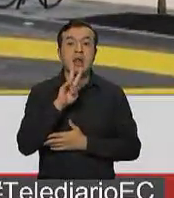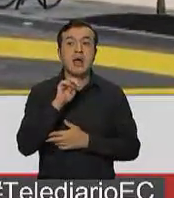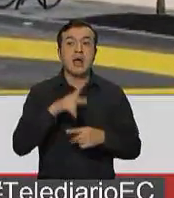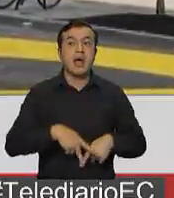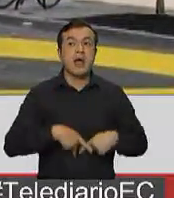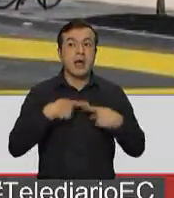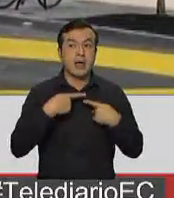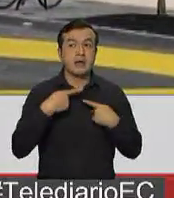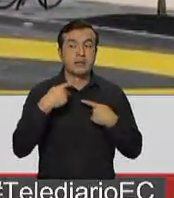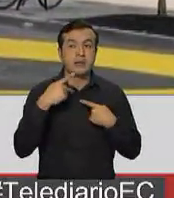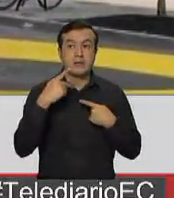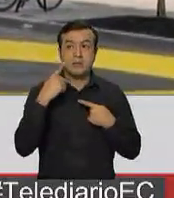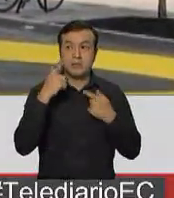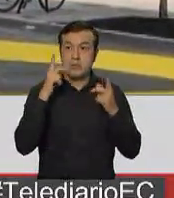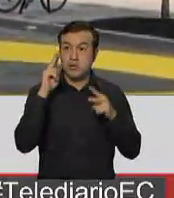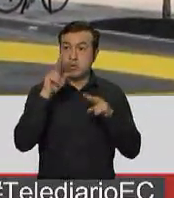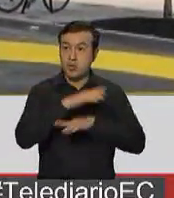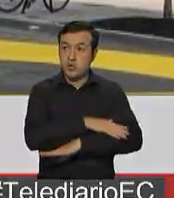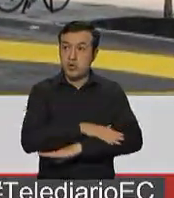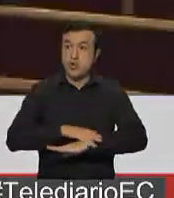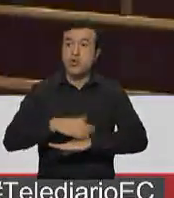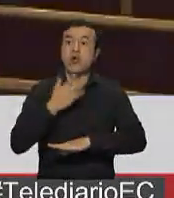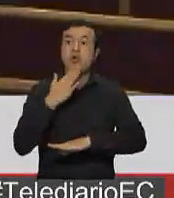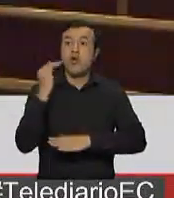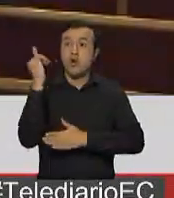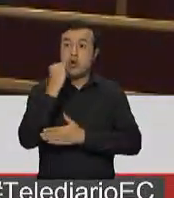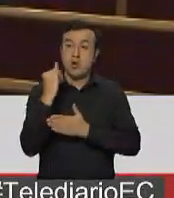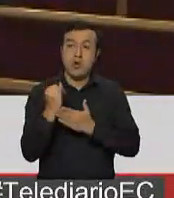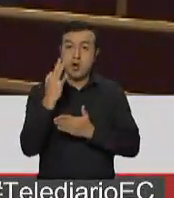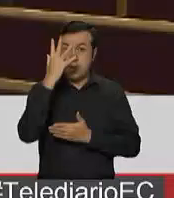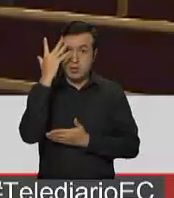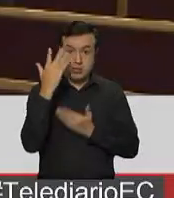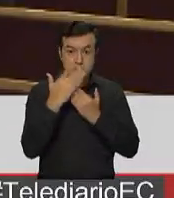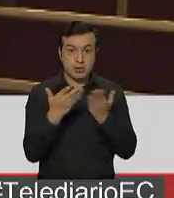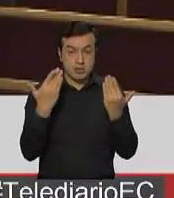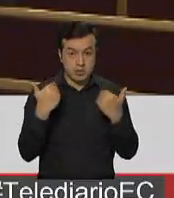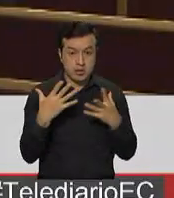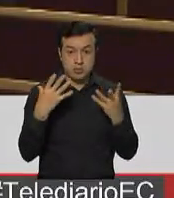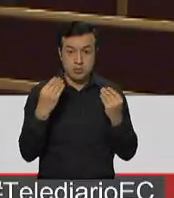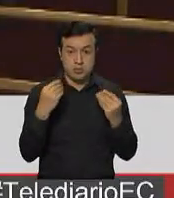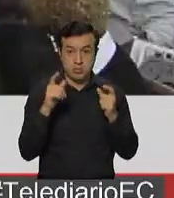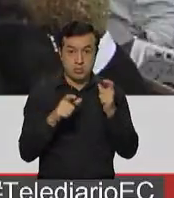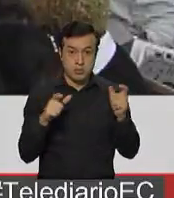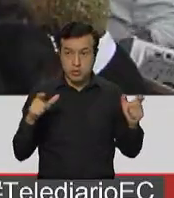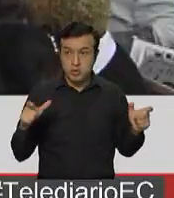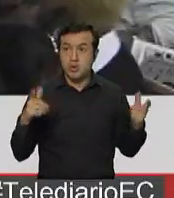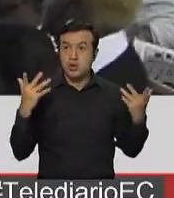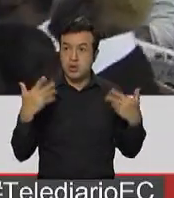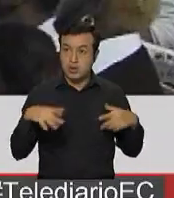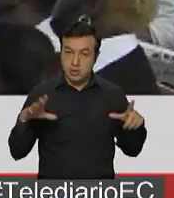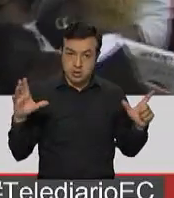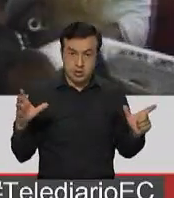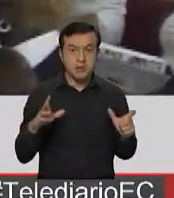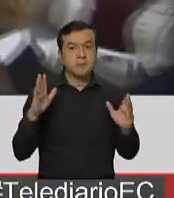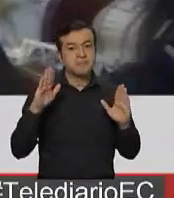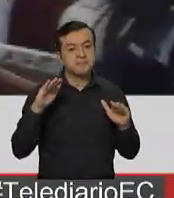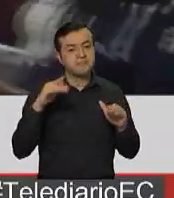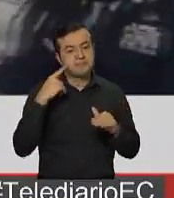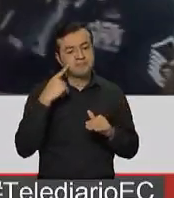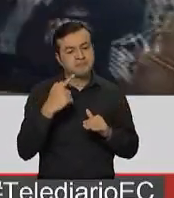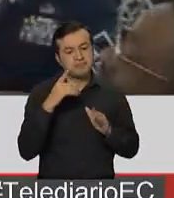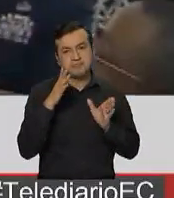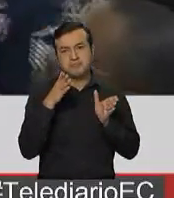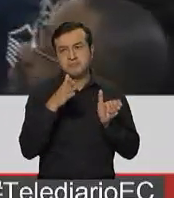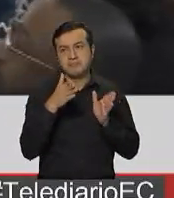pintó en amarillo sobre la calzada de este tramo. Finalmente, cientos de personas dieron el último adiós a George Floyd en Carolina